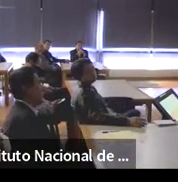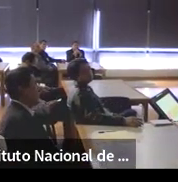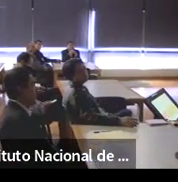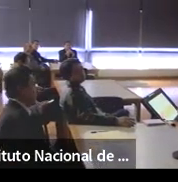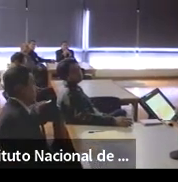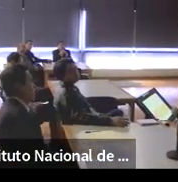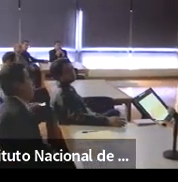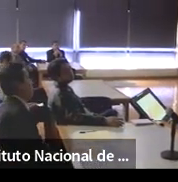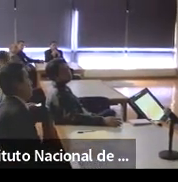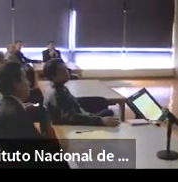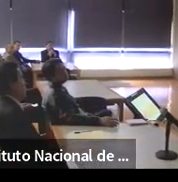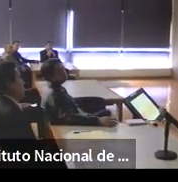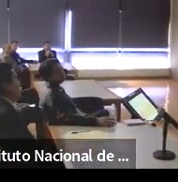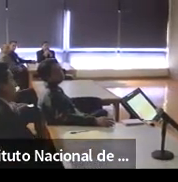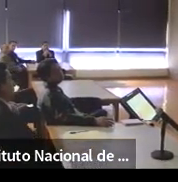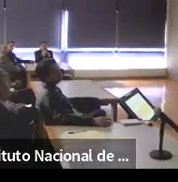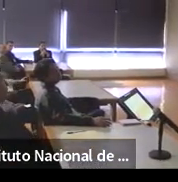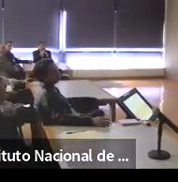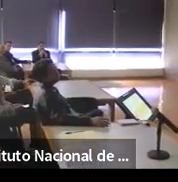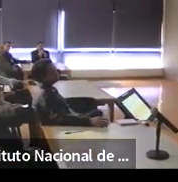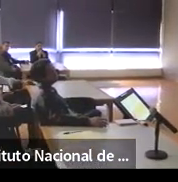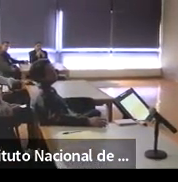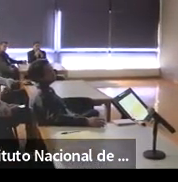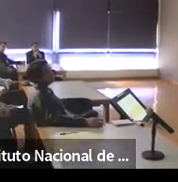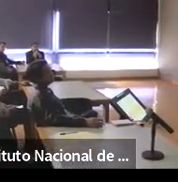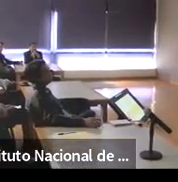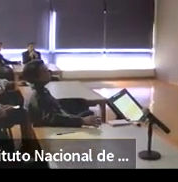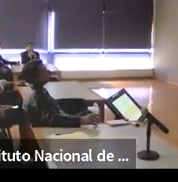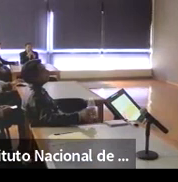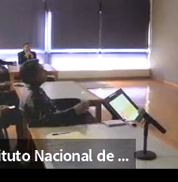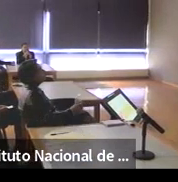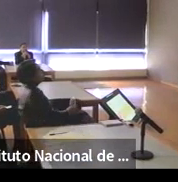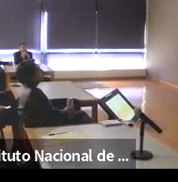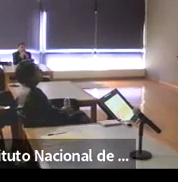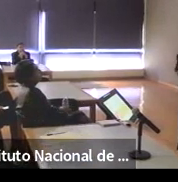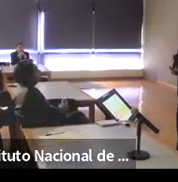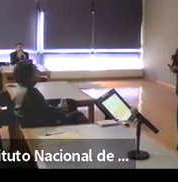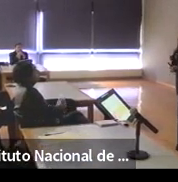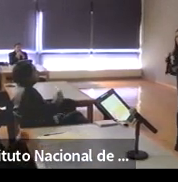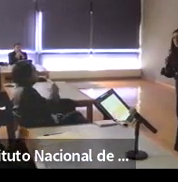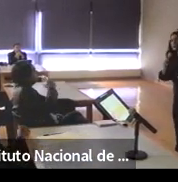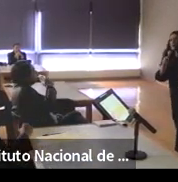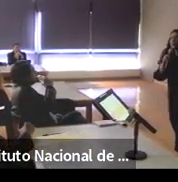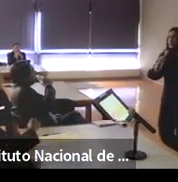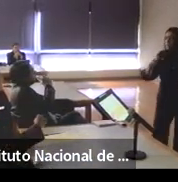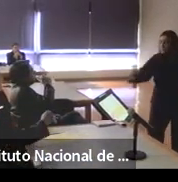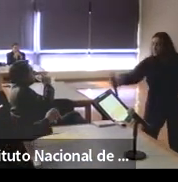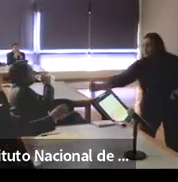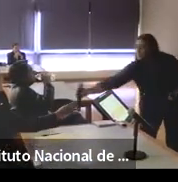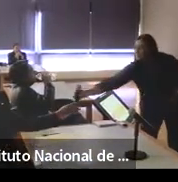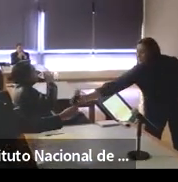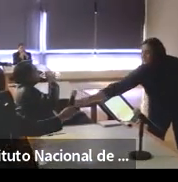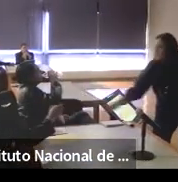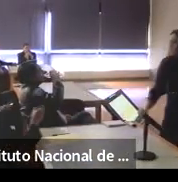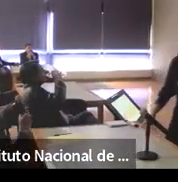no decidió que todos se fueran a resguardar a su casa y no pues el Instituto parara las actividades Por qué no decidió